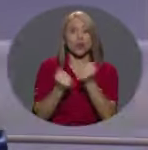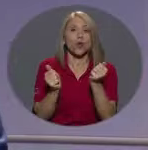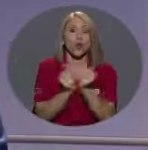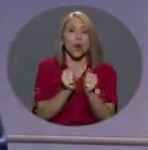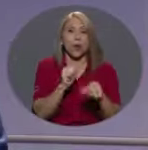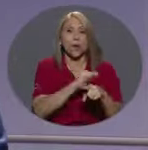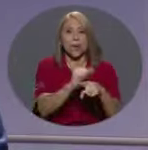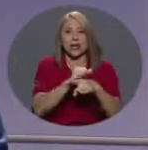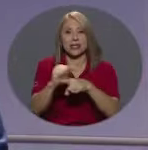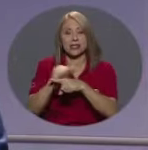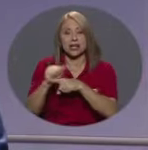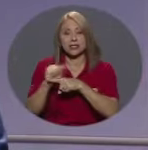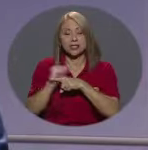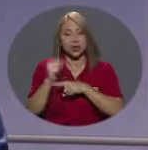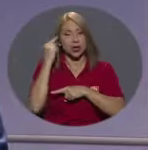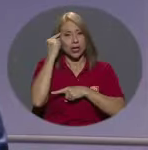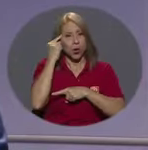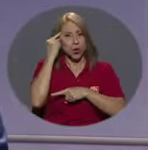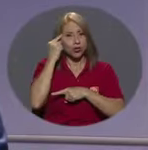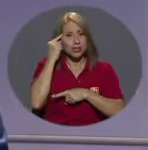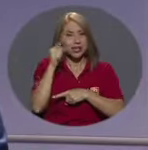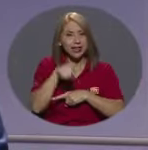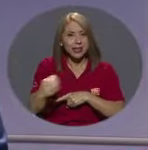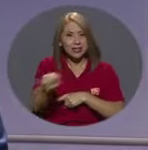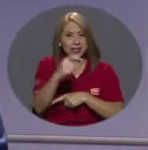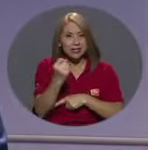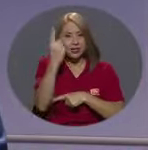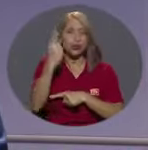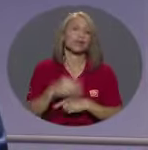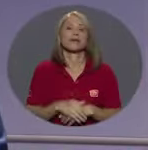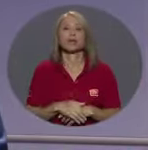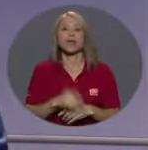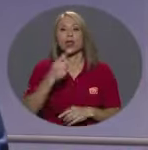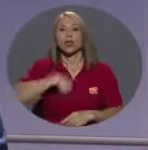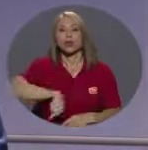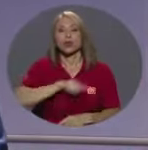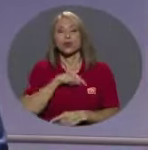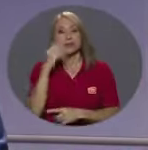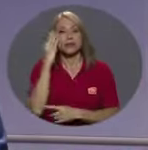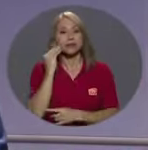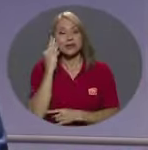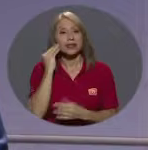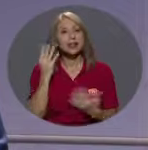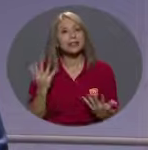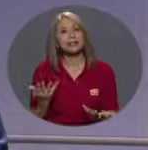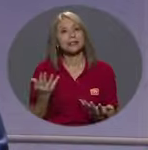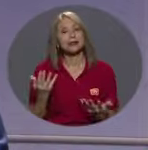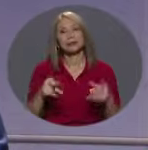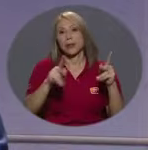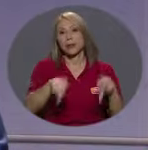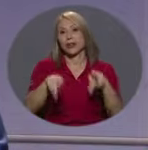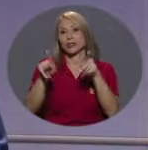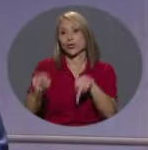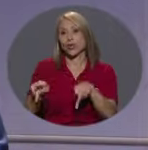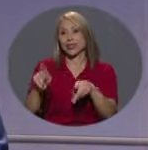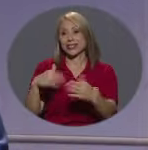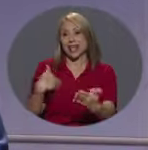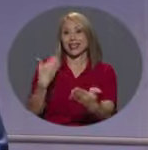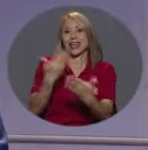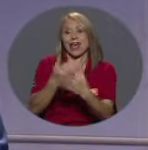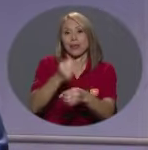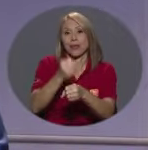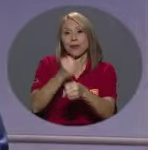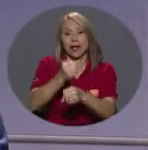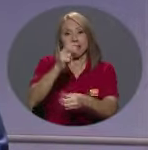en los procesos de capacitación y concientización. La experiencia que hemos tenido, las personas que han llegado a la